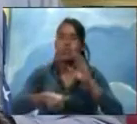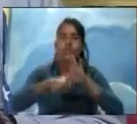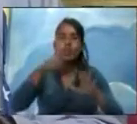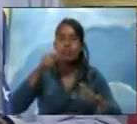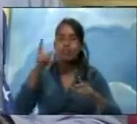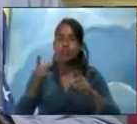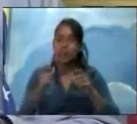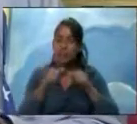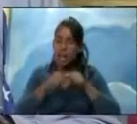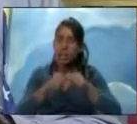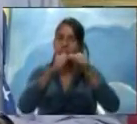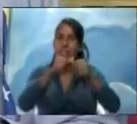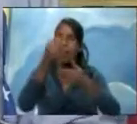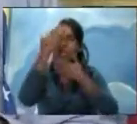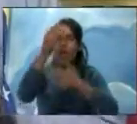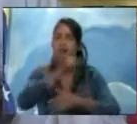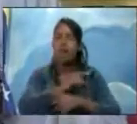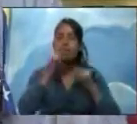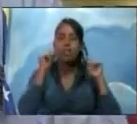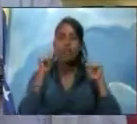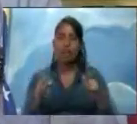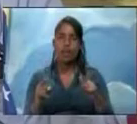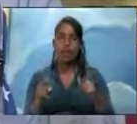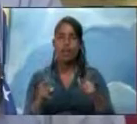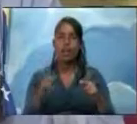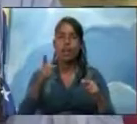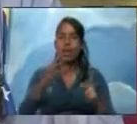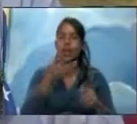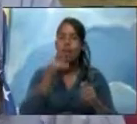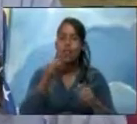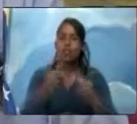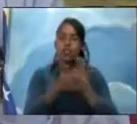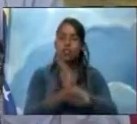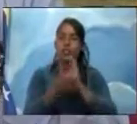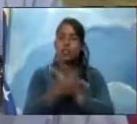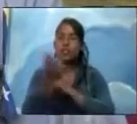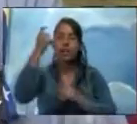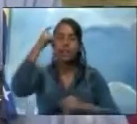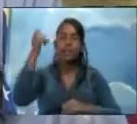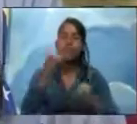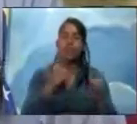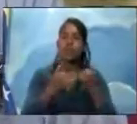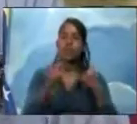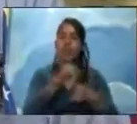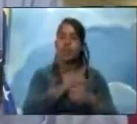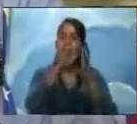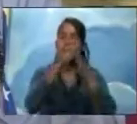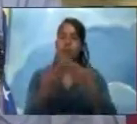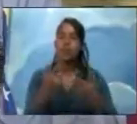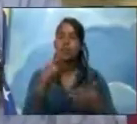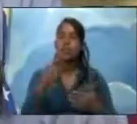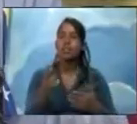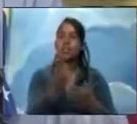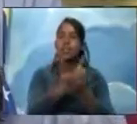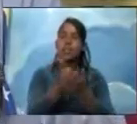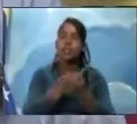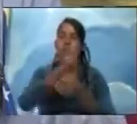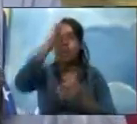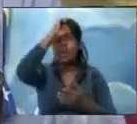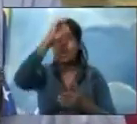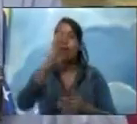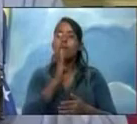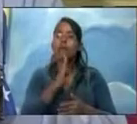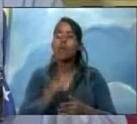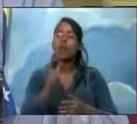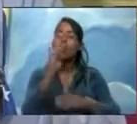millones asistían delante de él. Esto representa en el día final. La Biblia dice en el libro de Hebreos,